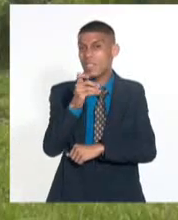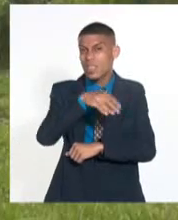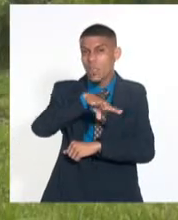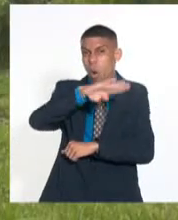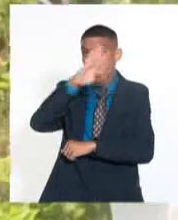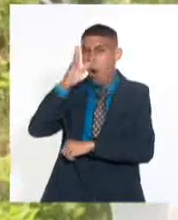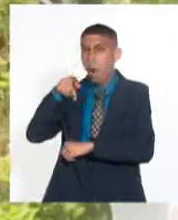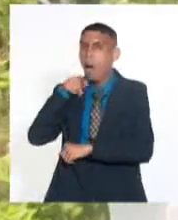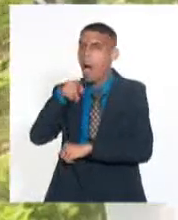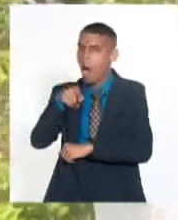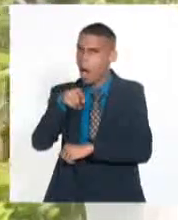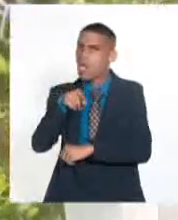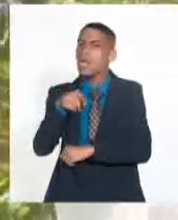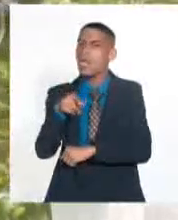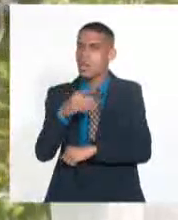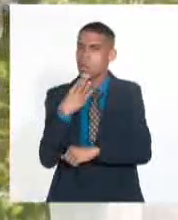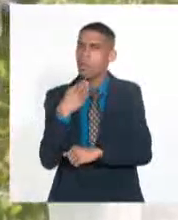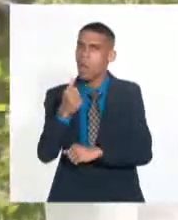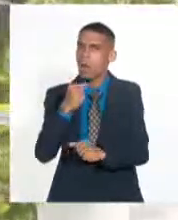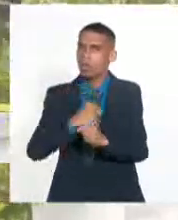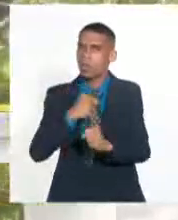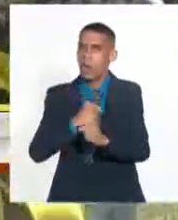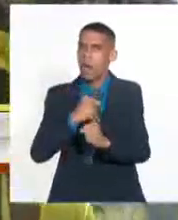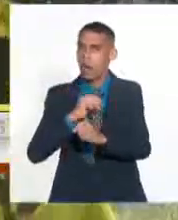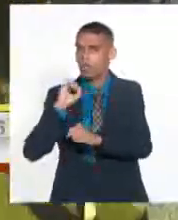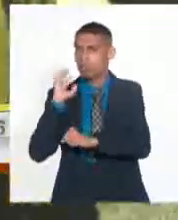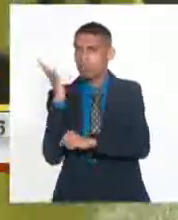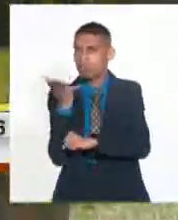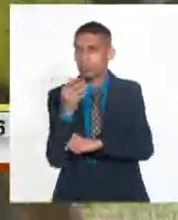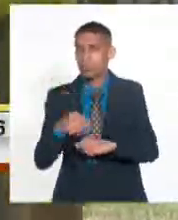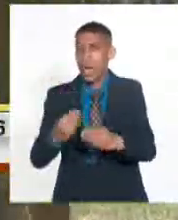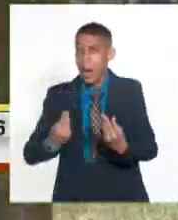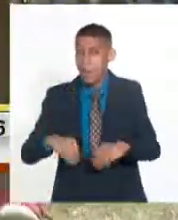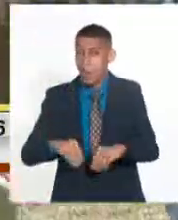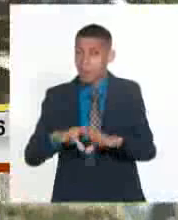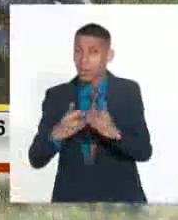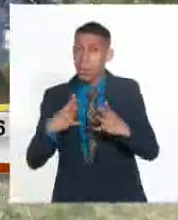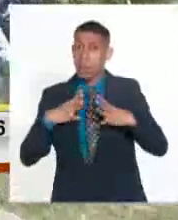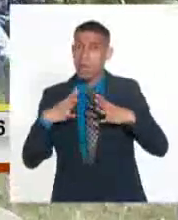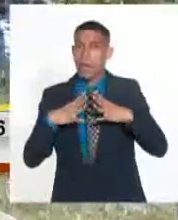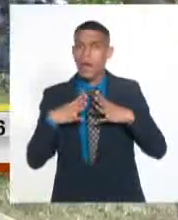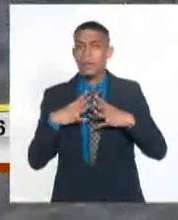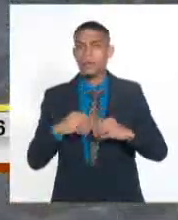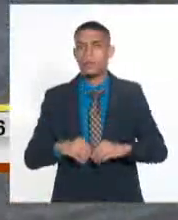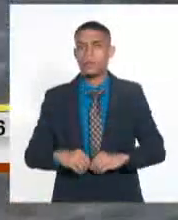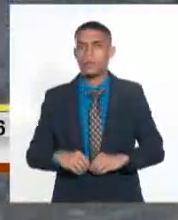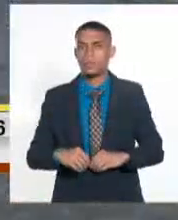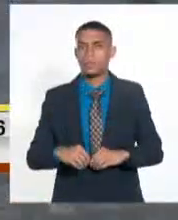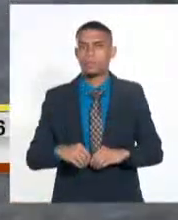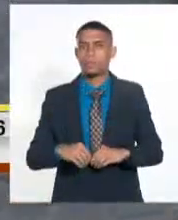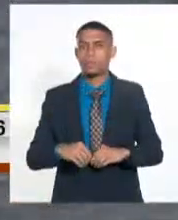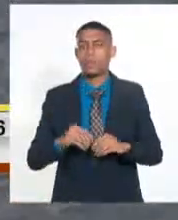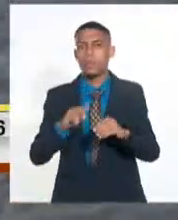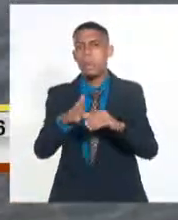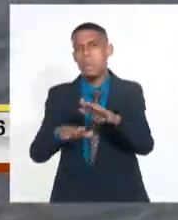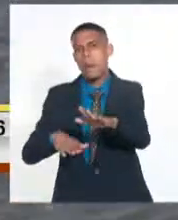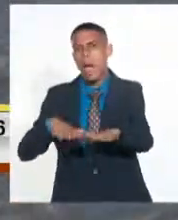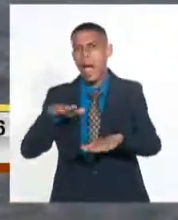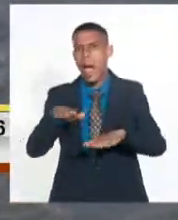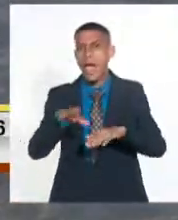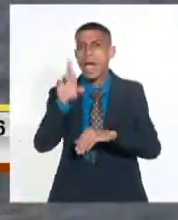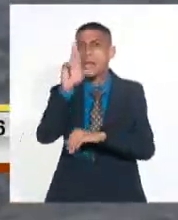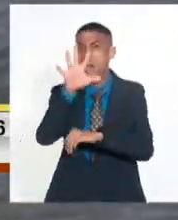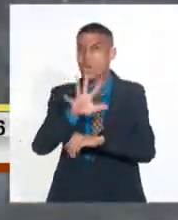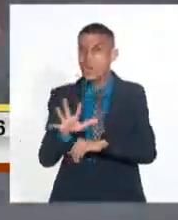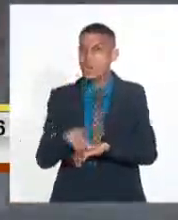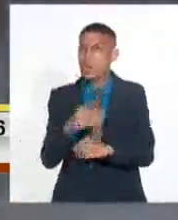en la provincia guantánamo se aprovechan todas las posibilidades para el Disfrute del verano con amor playas y ríos reciben a diario a miles de bañistas